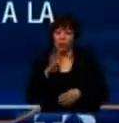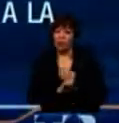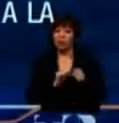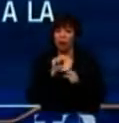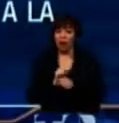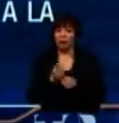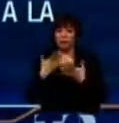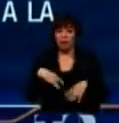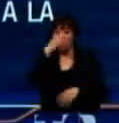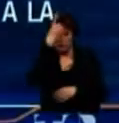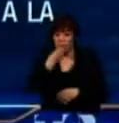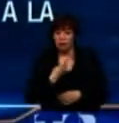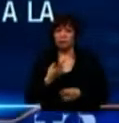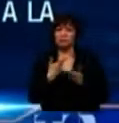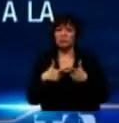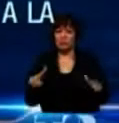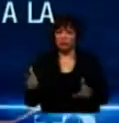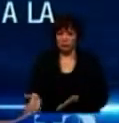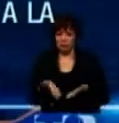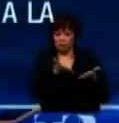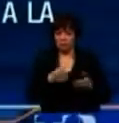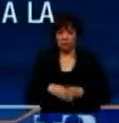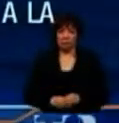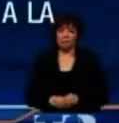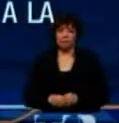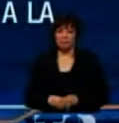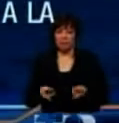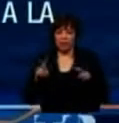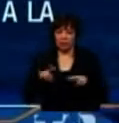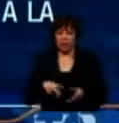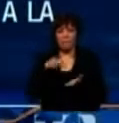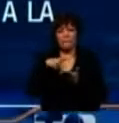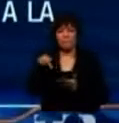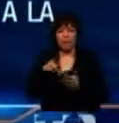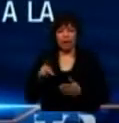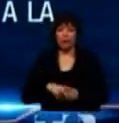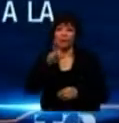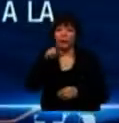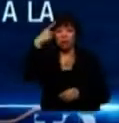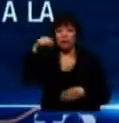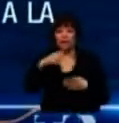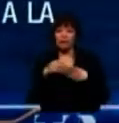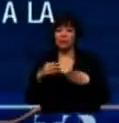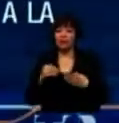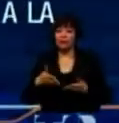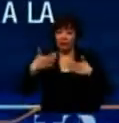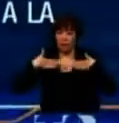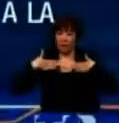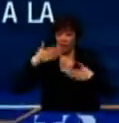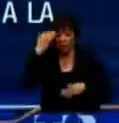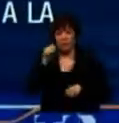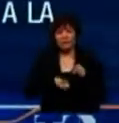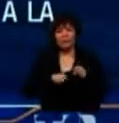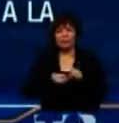corte constitucional ratificó el laudo arbitral y dispuso el pago de indemnización por tres millones de dólares por el daño causado